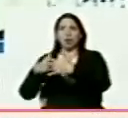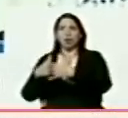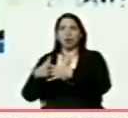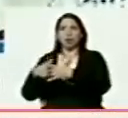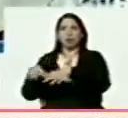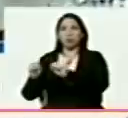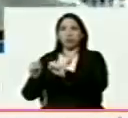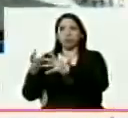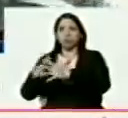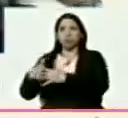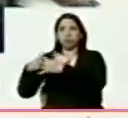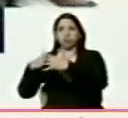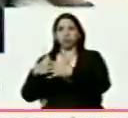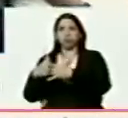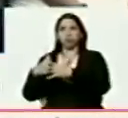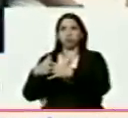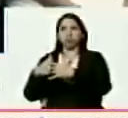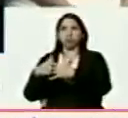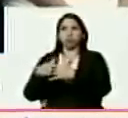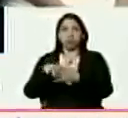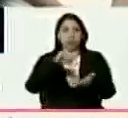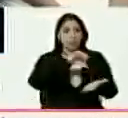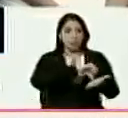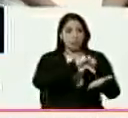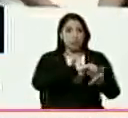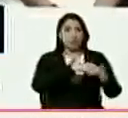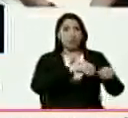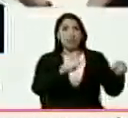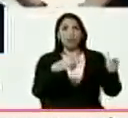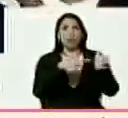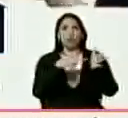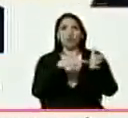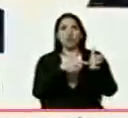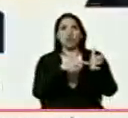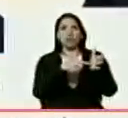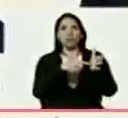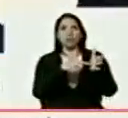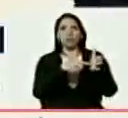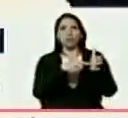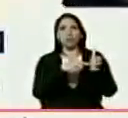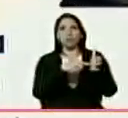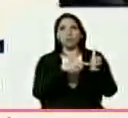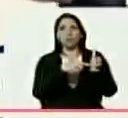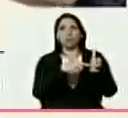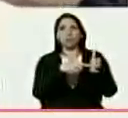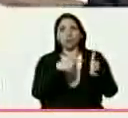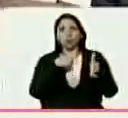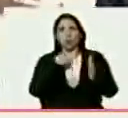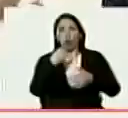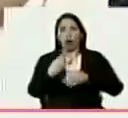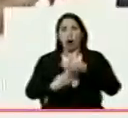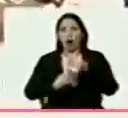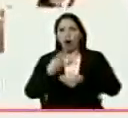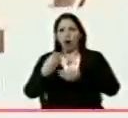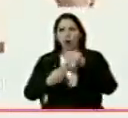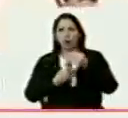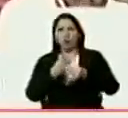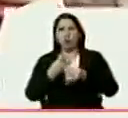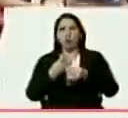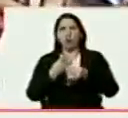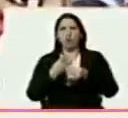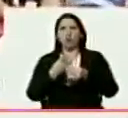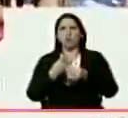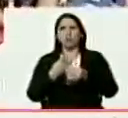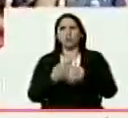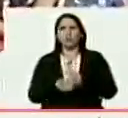americano en el territorio sirio. Si yo hago una forma del